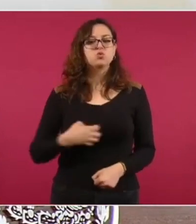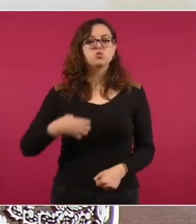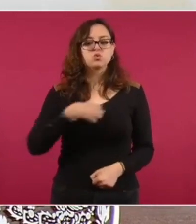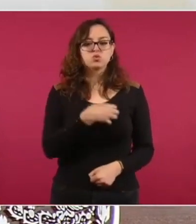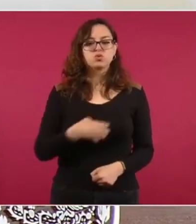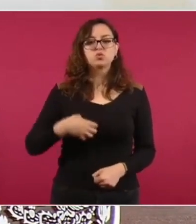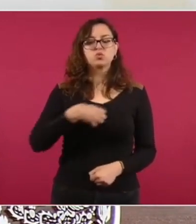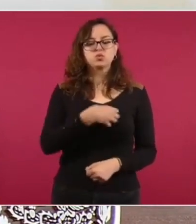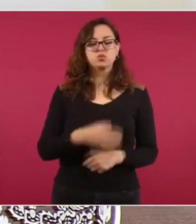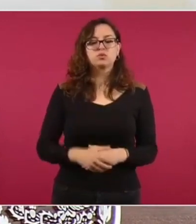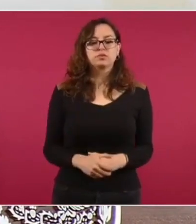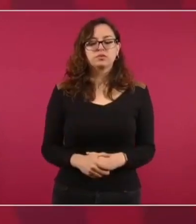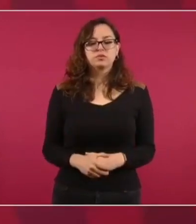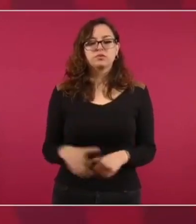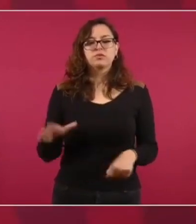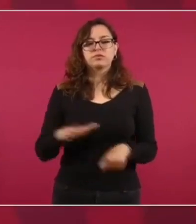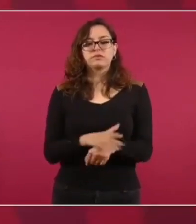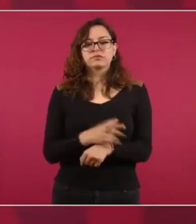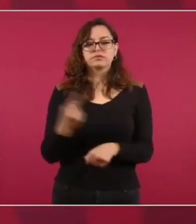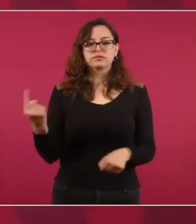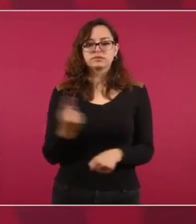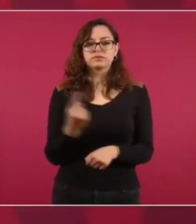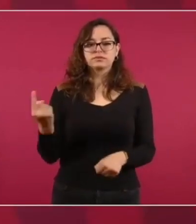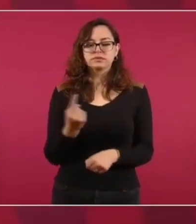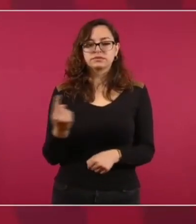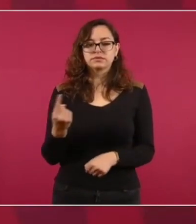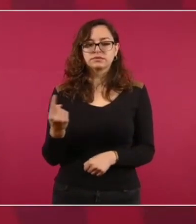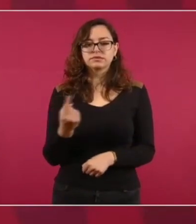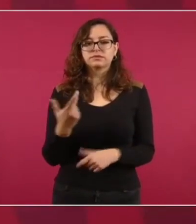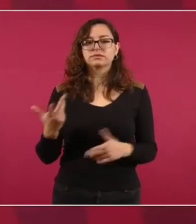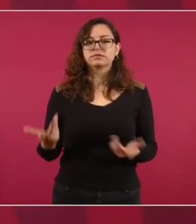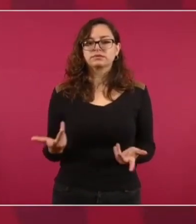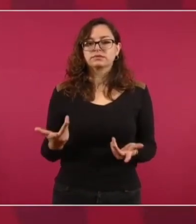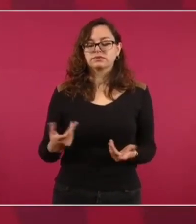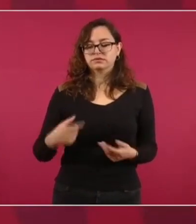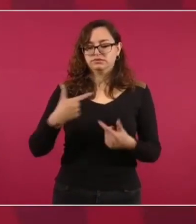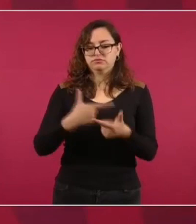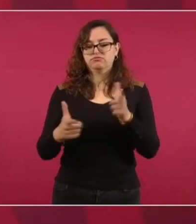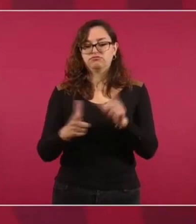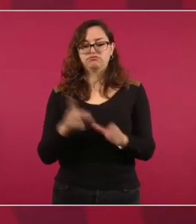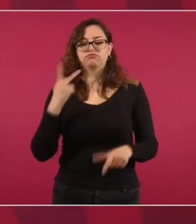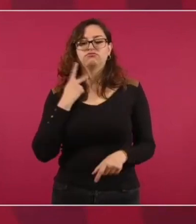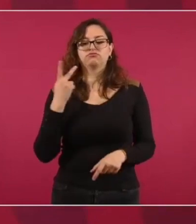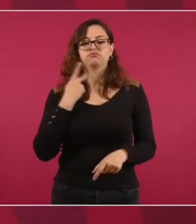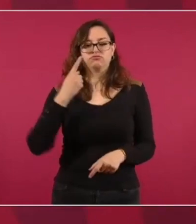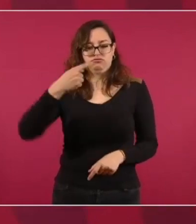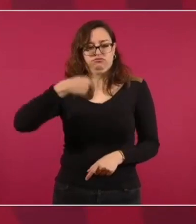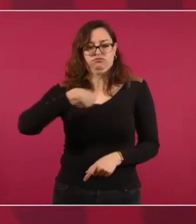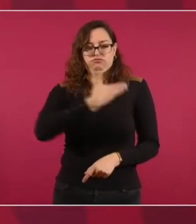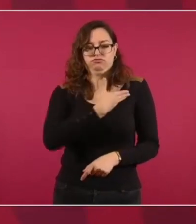porque estaba yo llegando a la presidencia de un partido